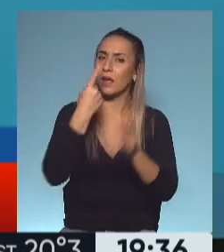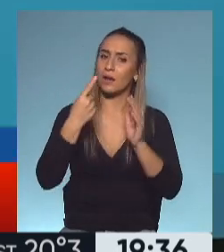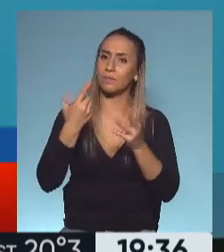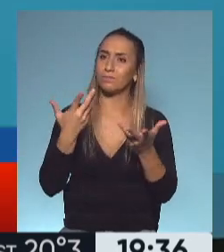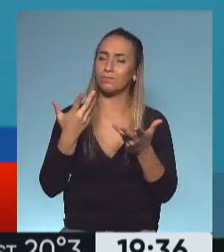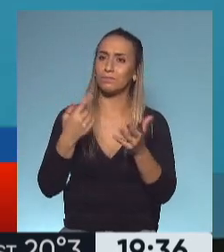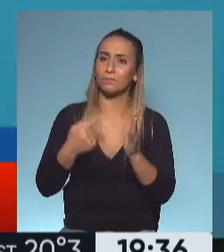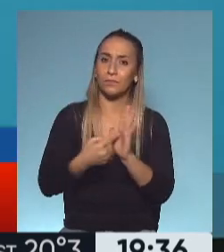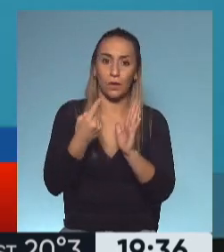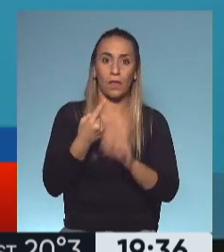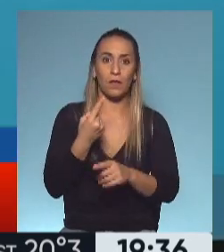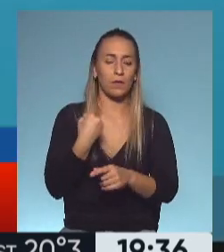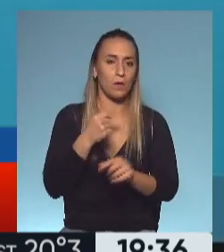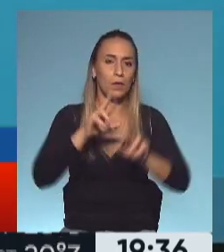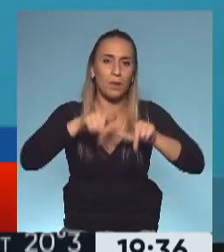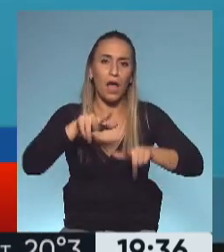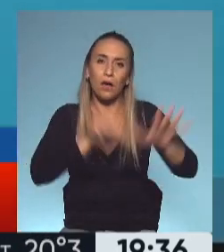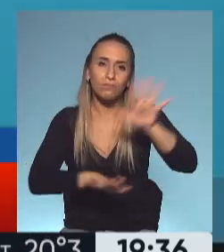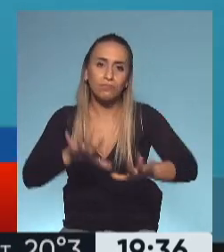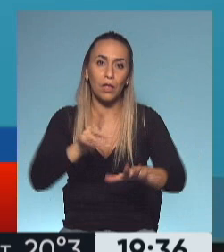de nuestro plan de vacunación.